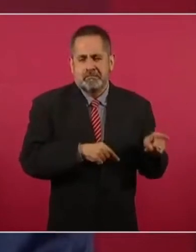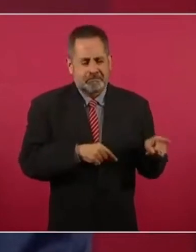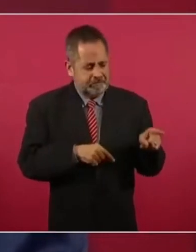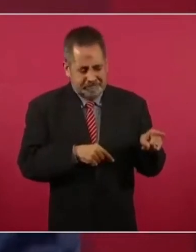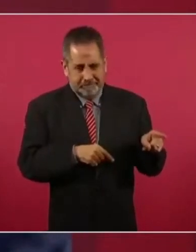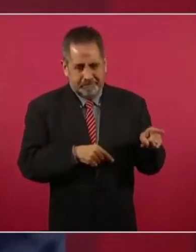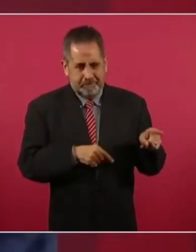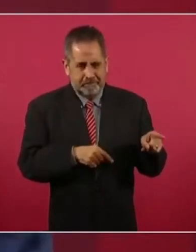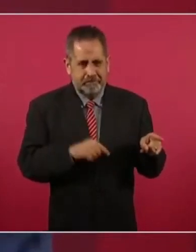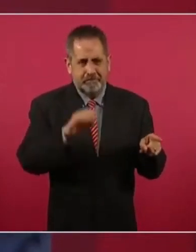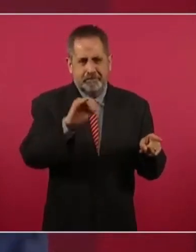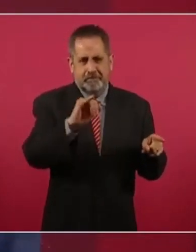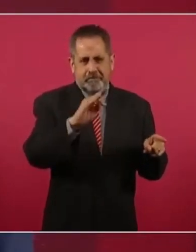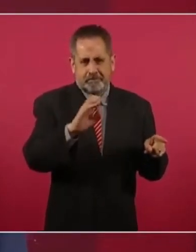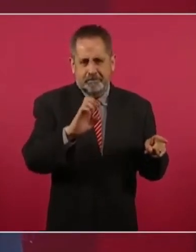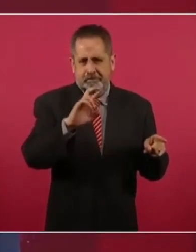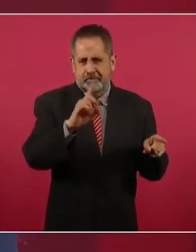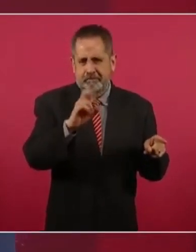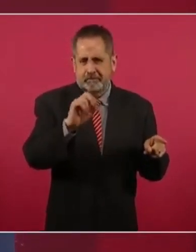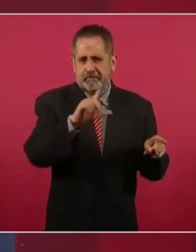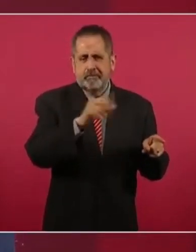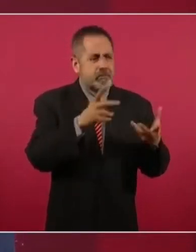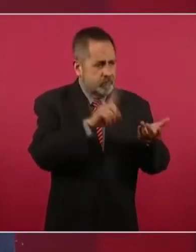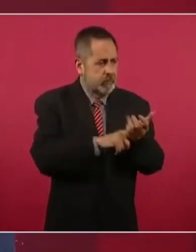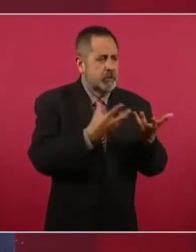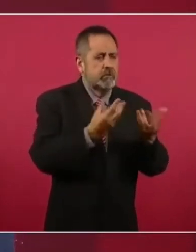de Iberdrola,